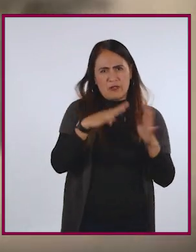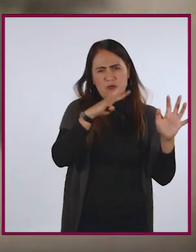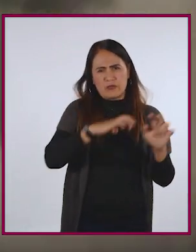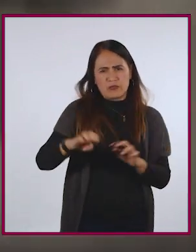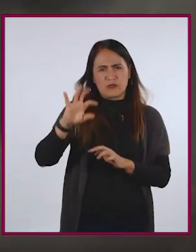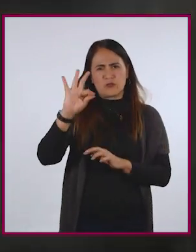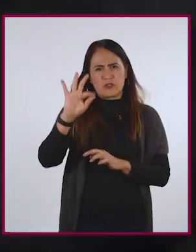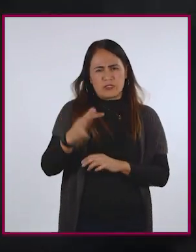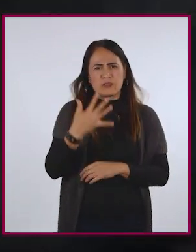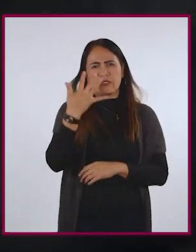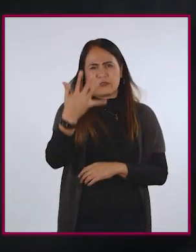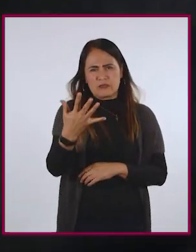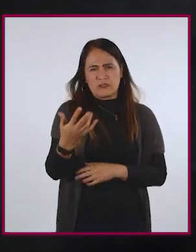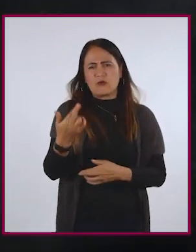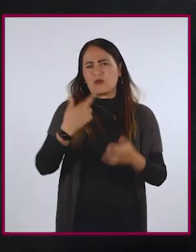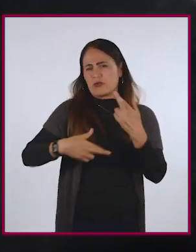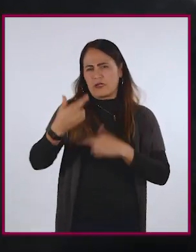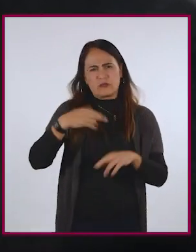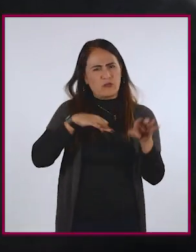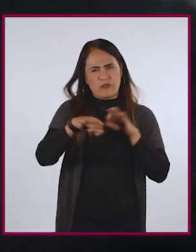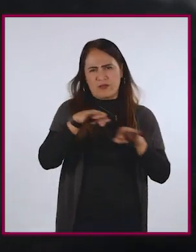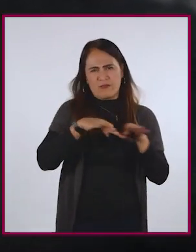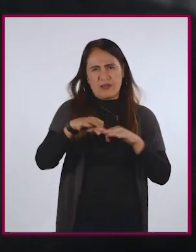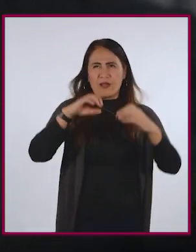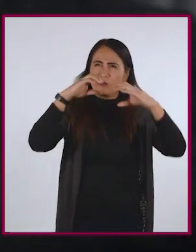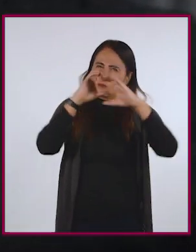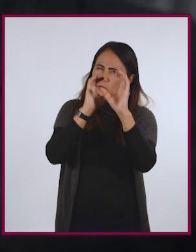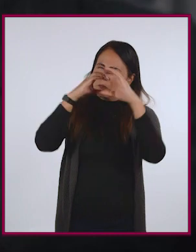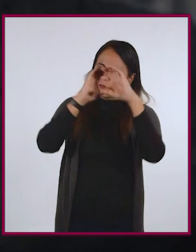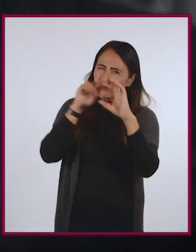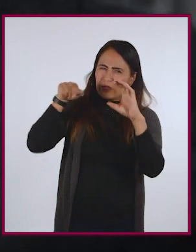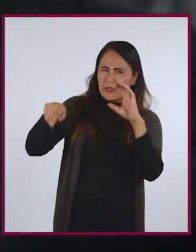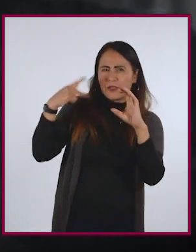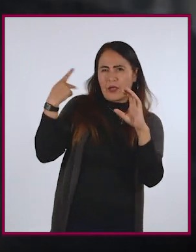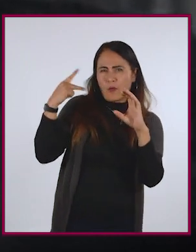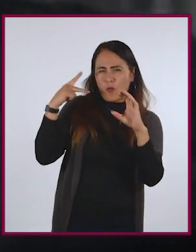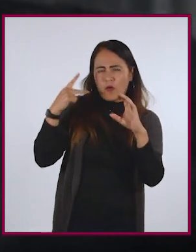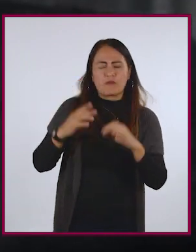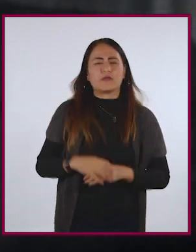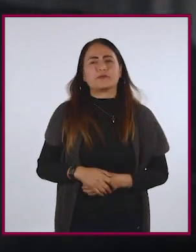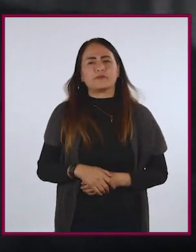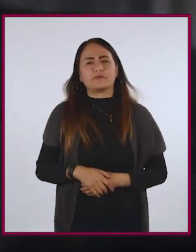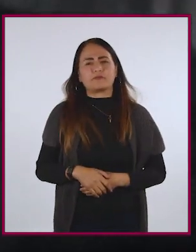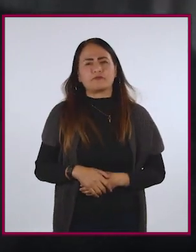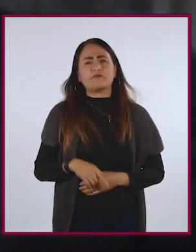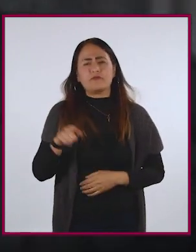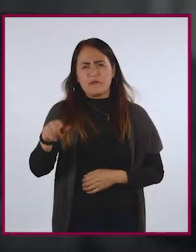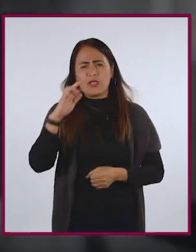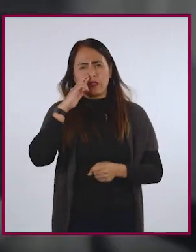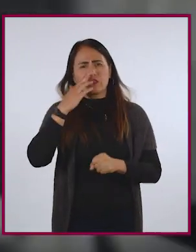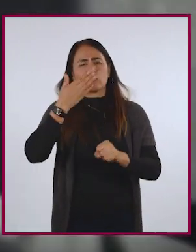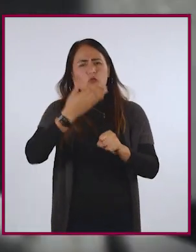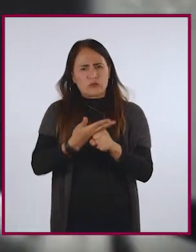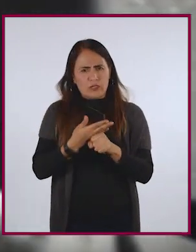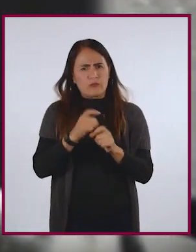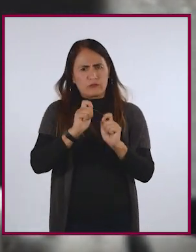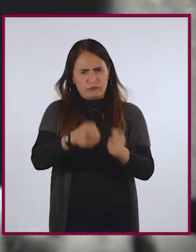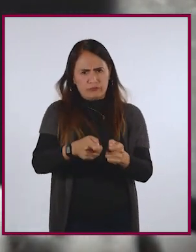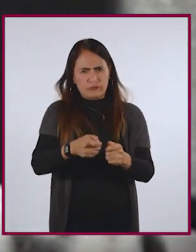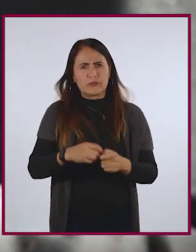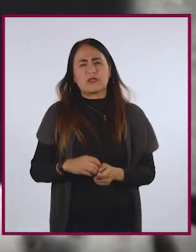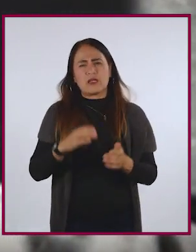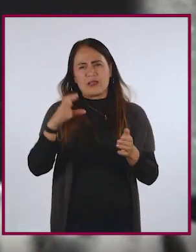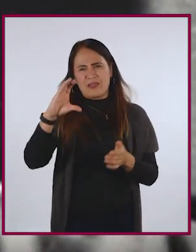1945, regresó a sus labores en el Observatorio de Tonantzintla, donde era encargado de manejar la cámara Schmidt.